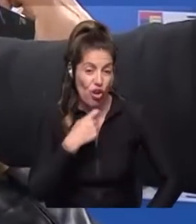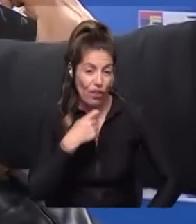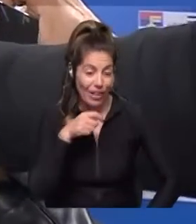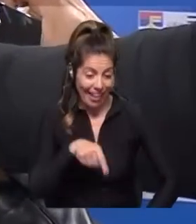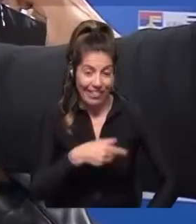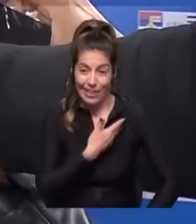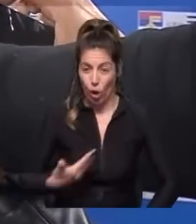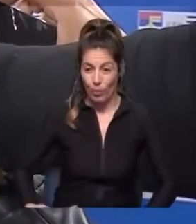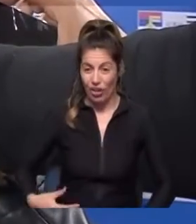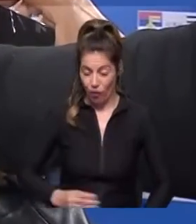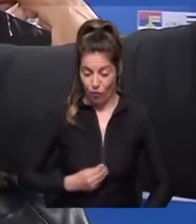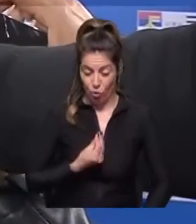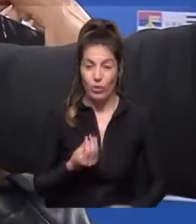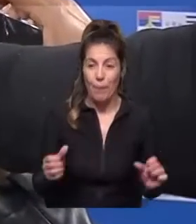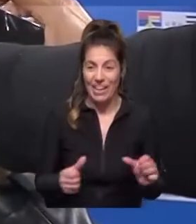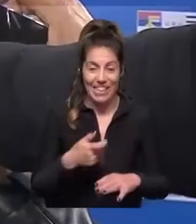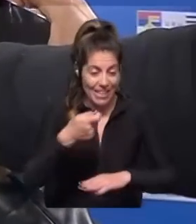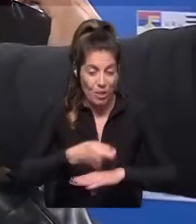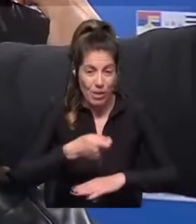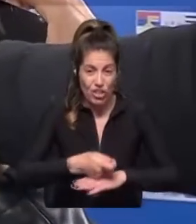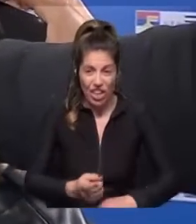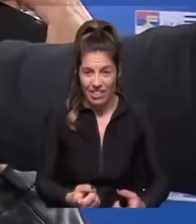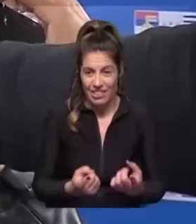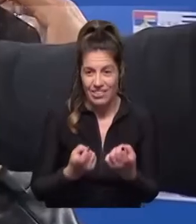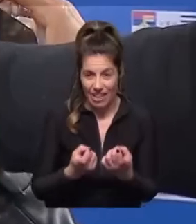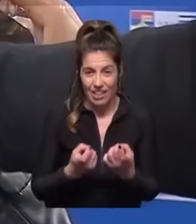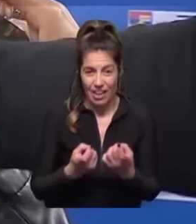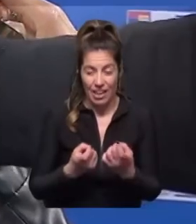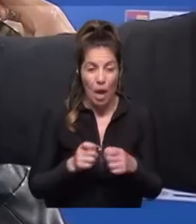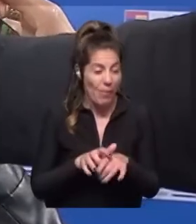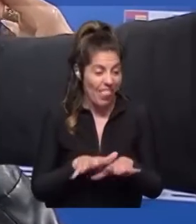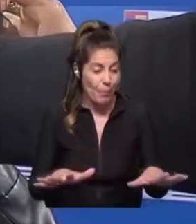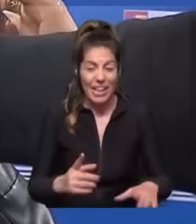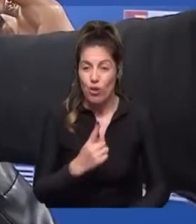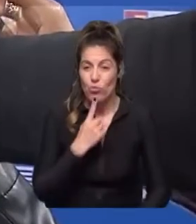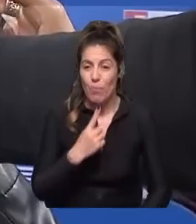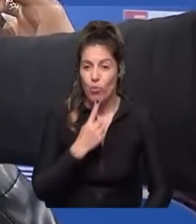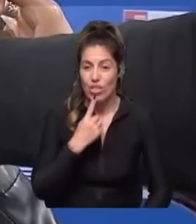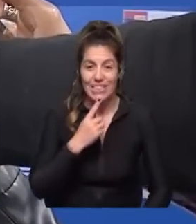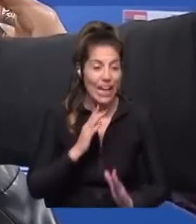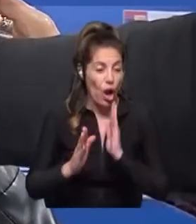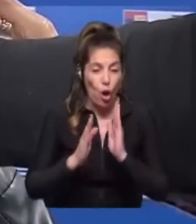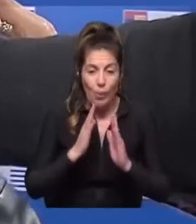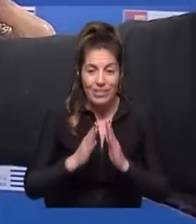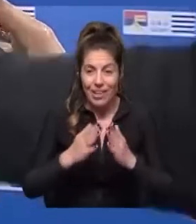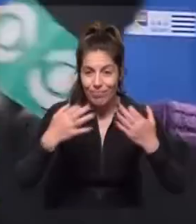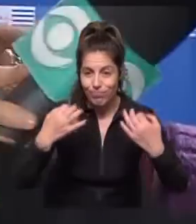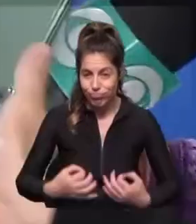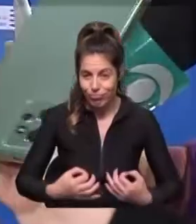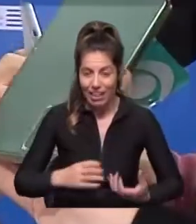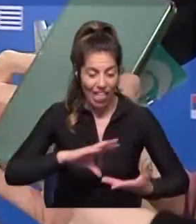a este gobierno la voluntad para hacer las inversiones necesarias y para desplegar una política comercial adecuada